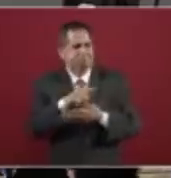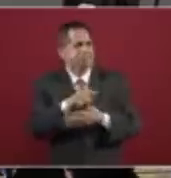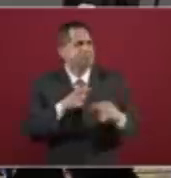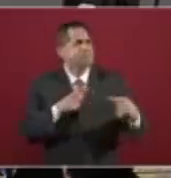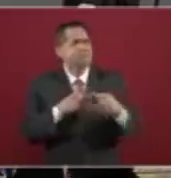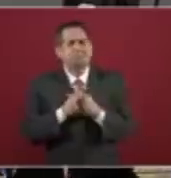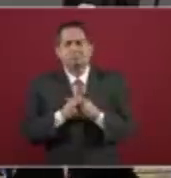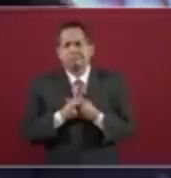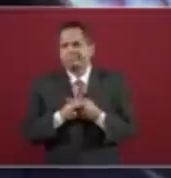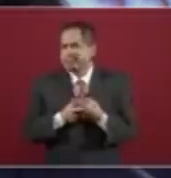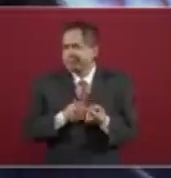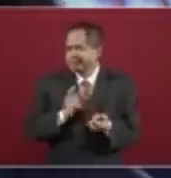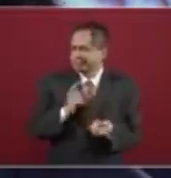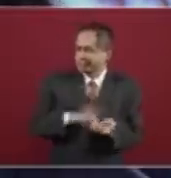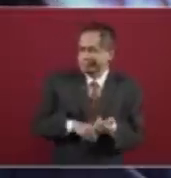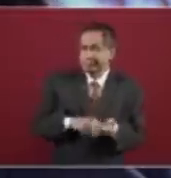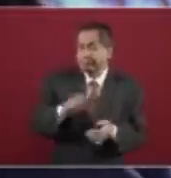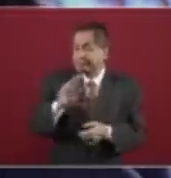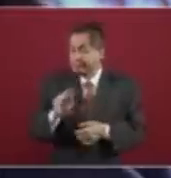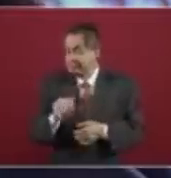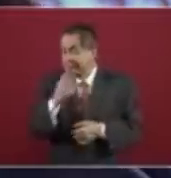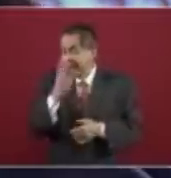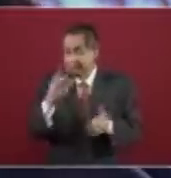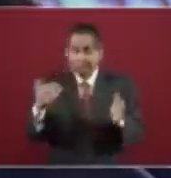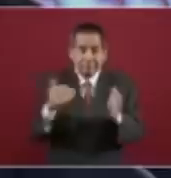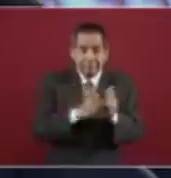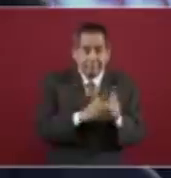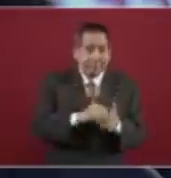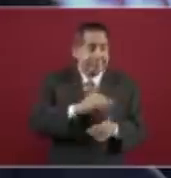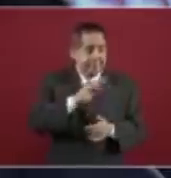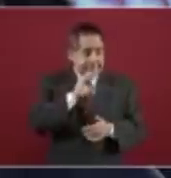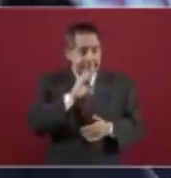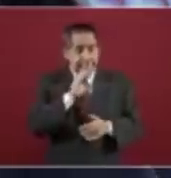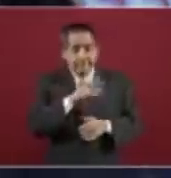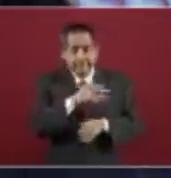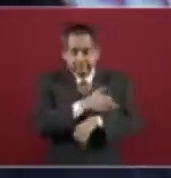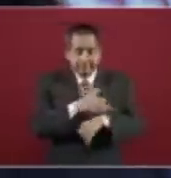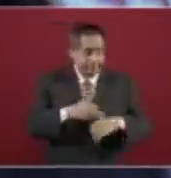decir, que 93 mil madres de familia